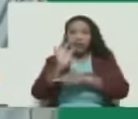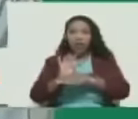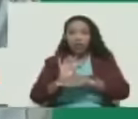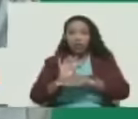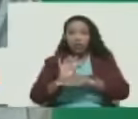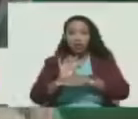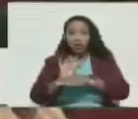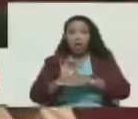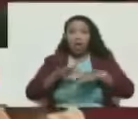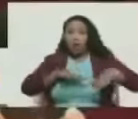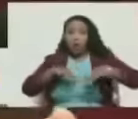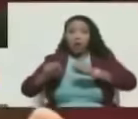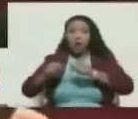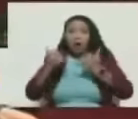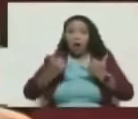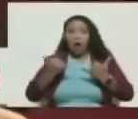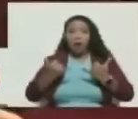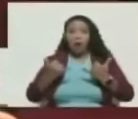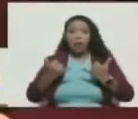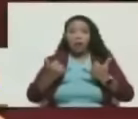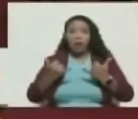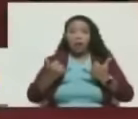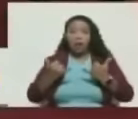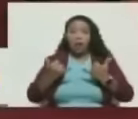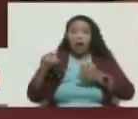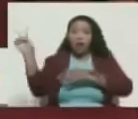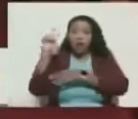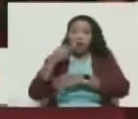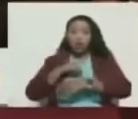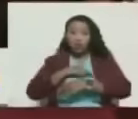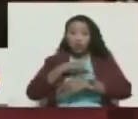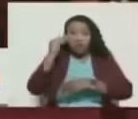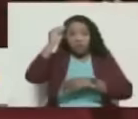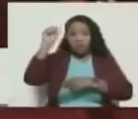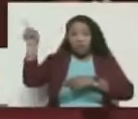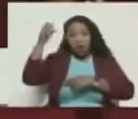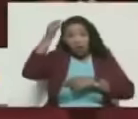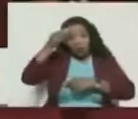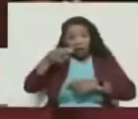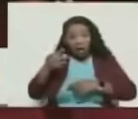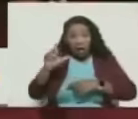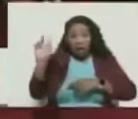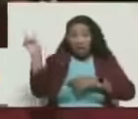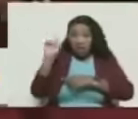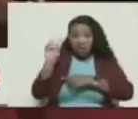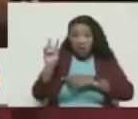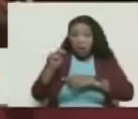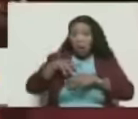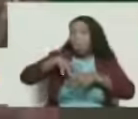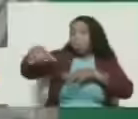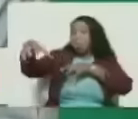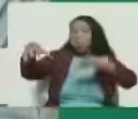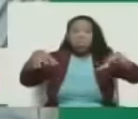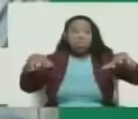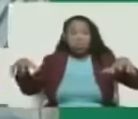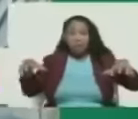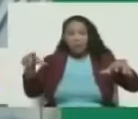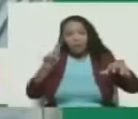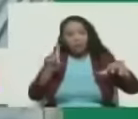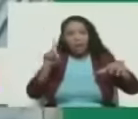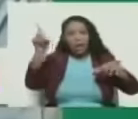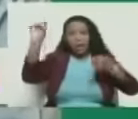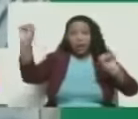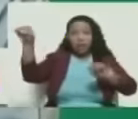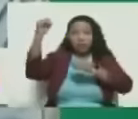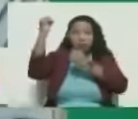imperios de ahora, creyendo que los venezolanos estamos divididos, creyendo que los venezolanos estamos debilitados, producto del bloqueo y de